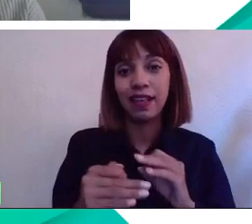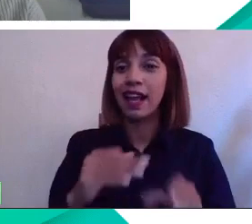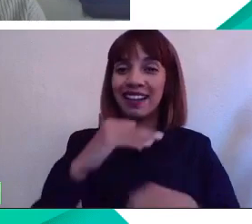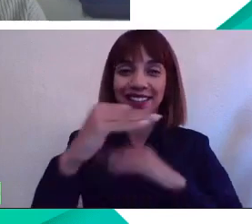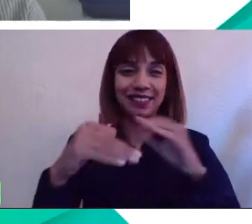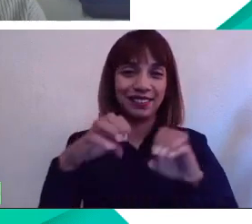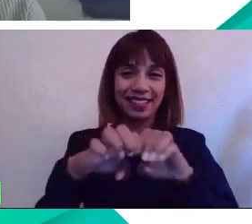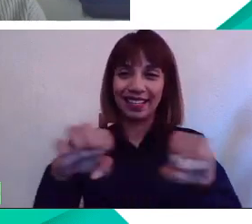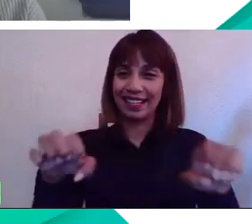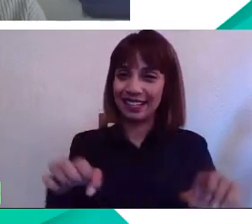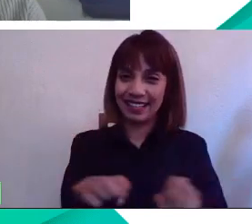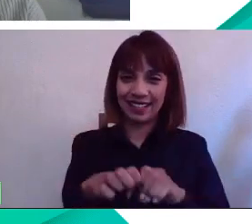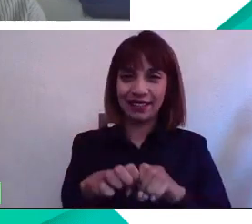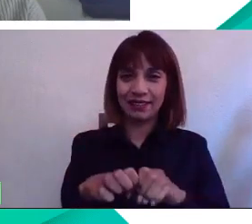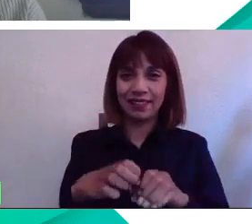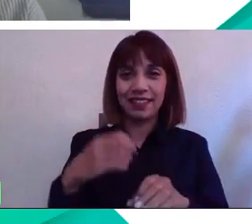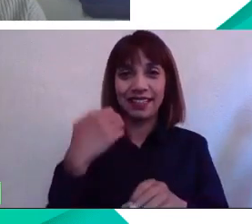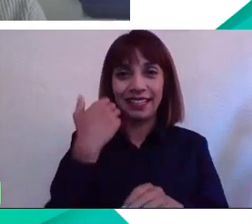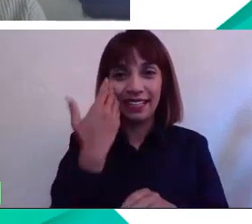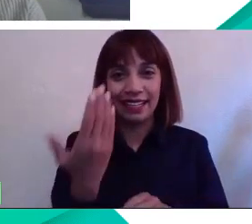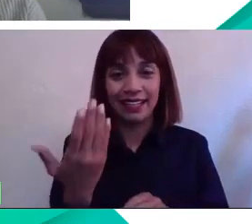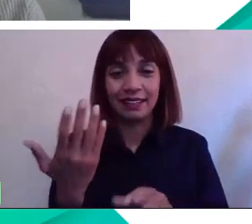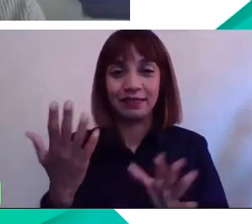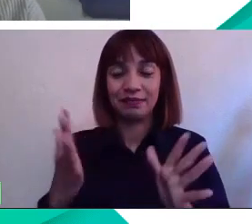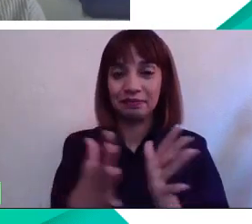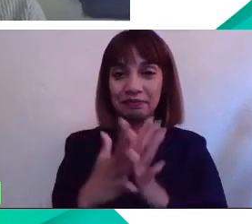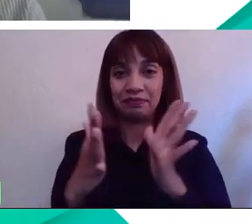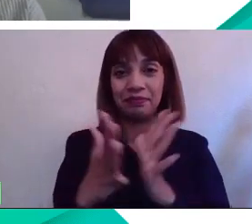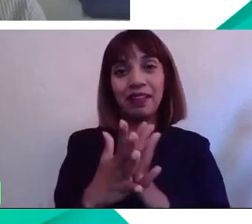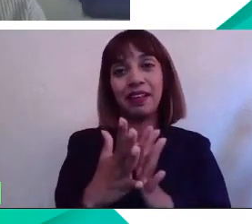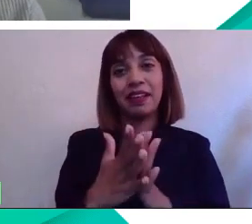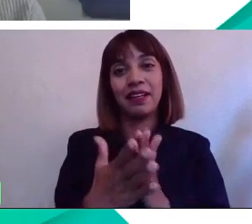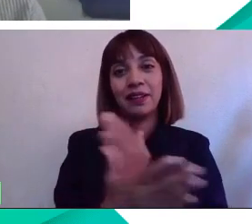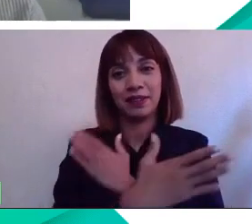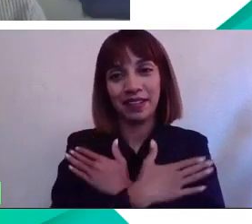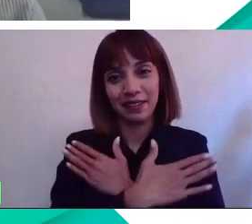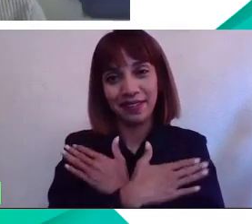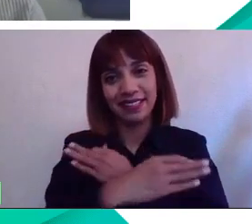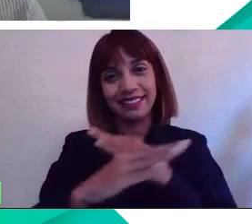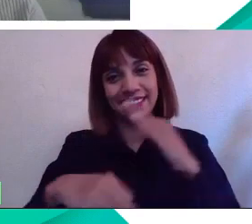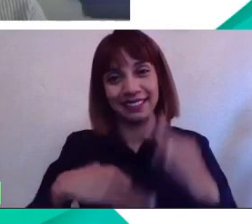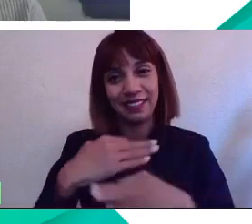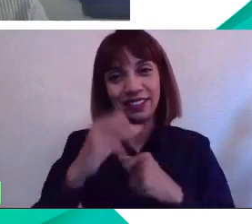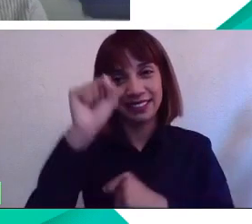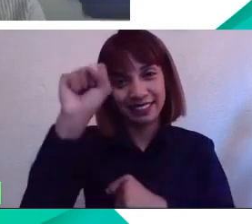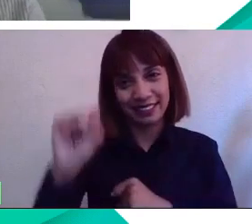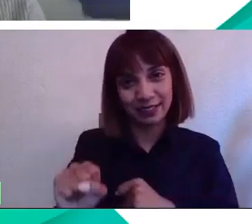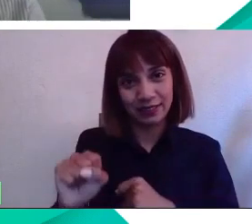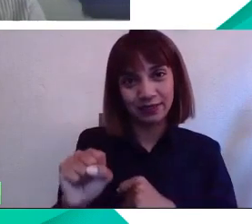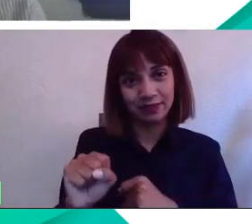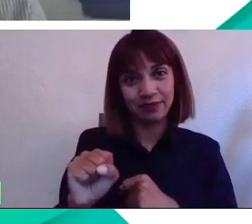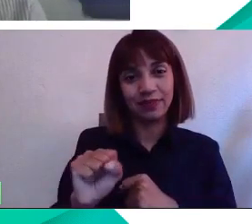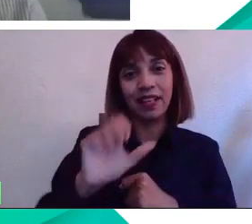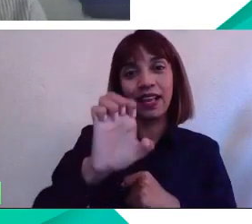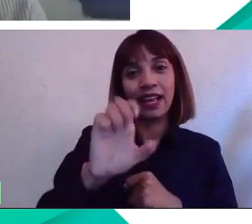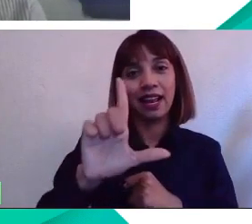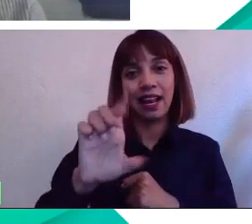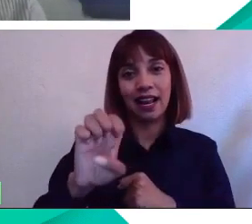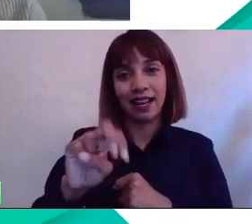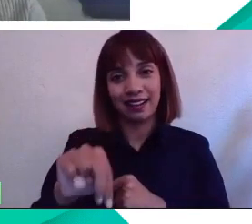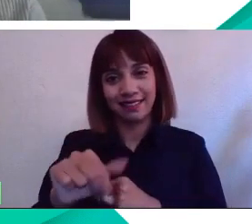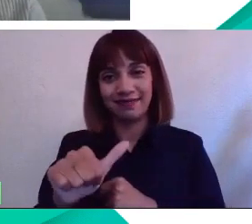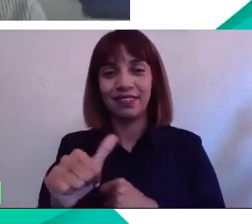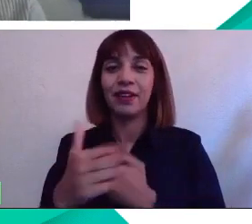tan comprometidos para que esto salga bien. Y bueno, un abrazo desde el sur del sur, desde el invierno. Y ahí está Elena. Y un abrazo